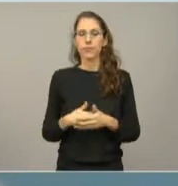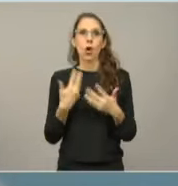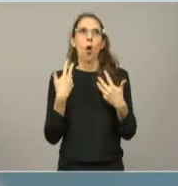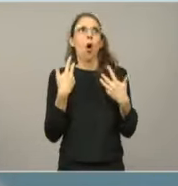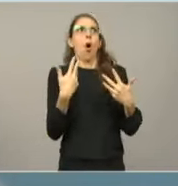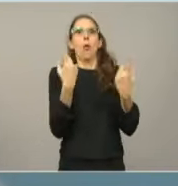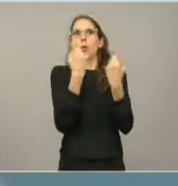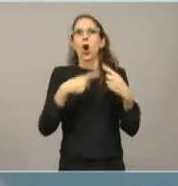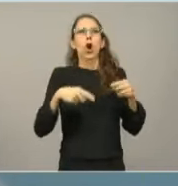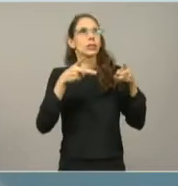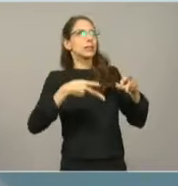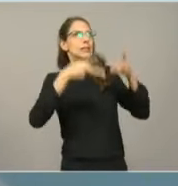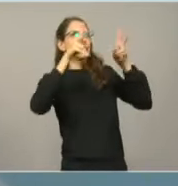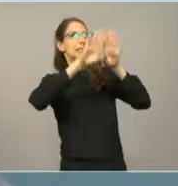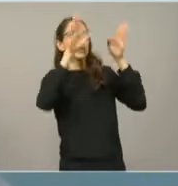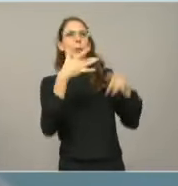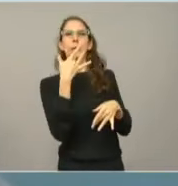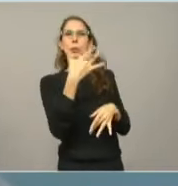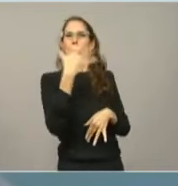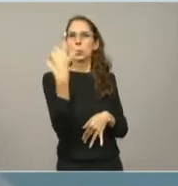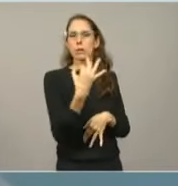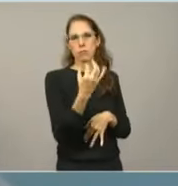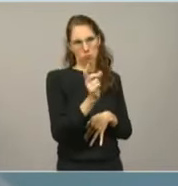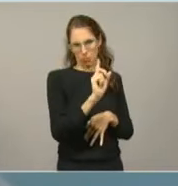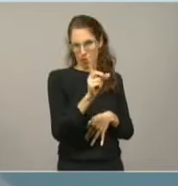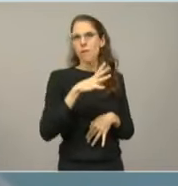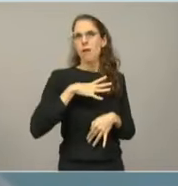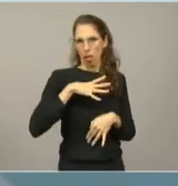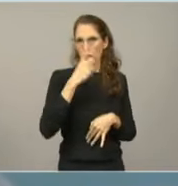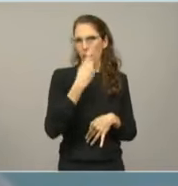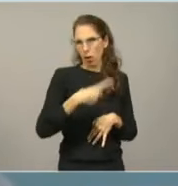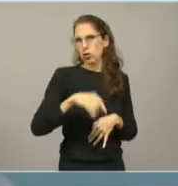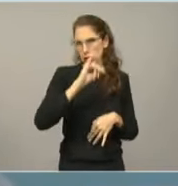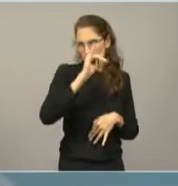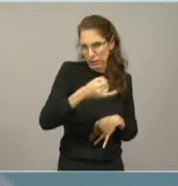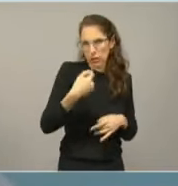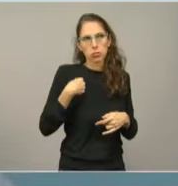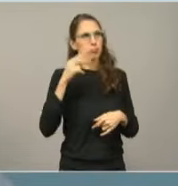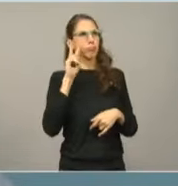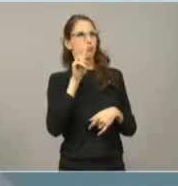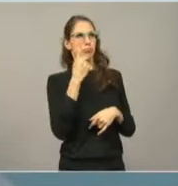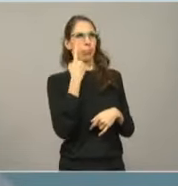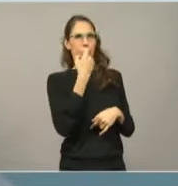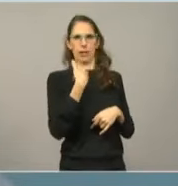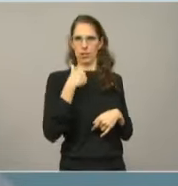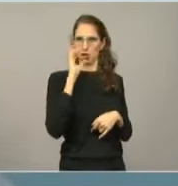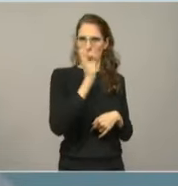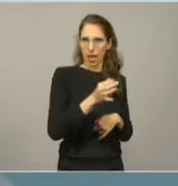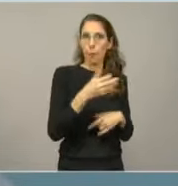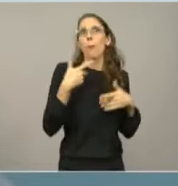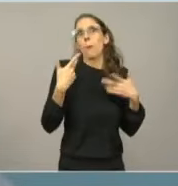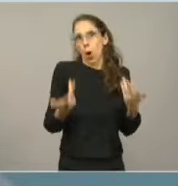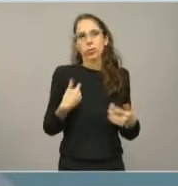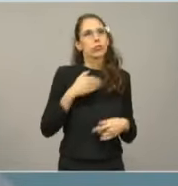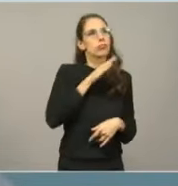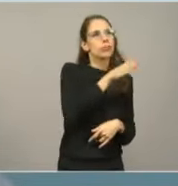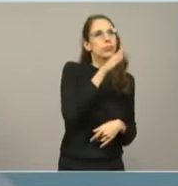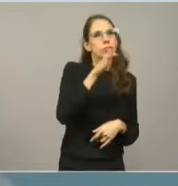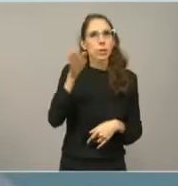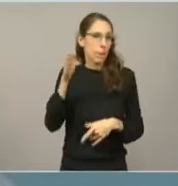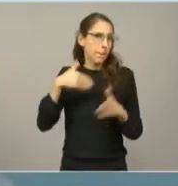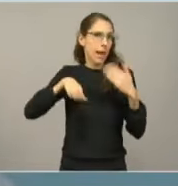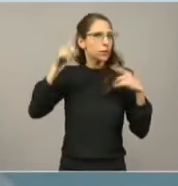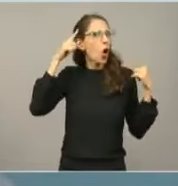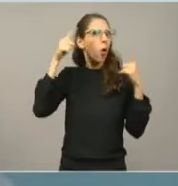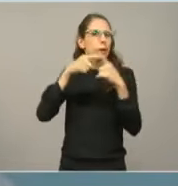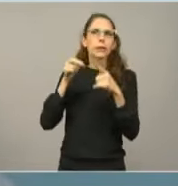necesidades edilicias e y nosotros la vemos y básicamente es la razón principal de las recorrid ir a un lugar y ver cómo